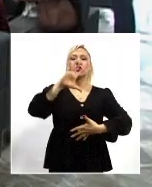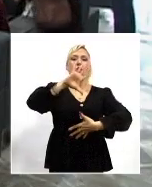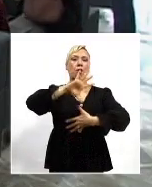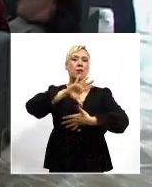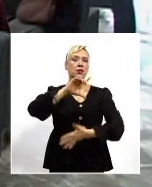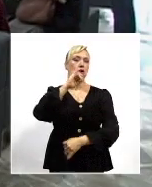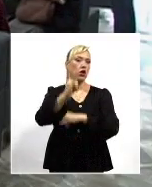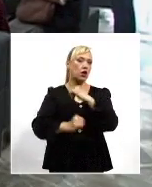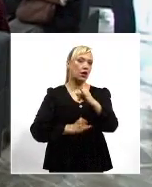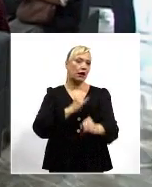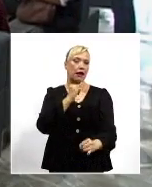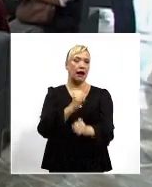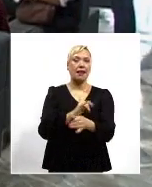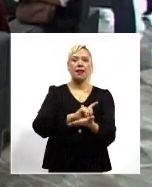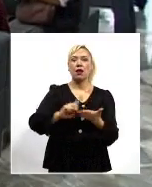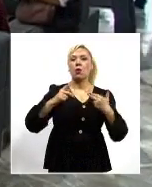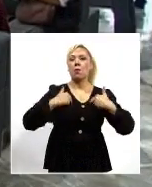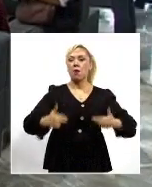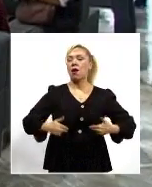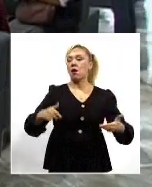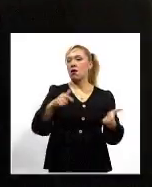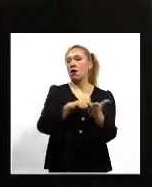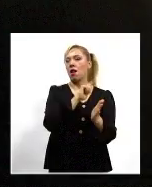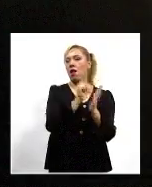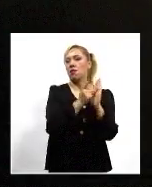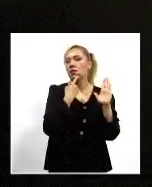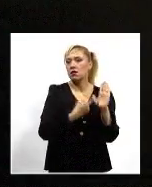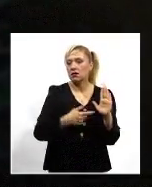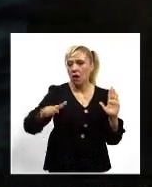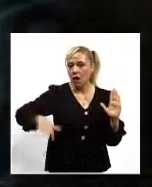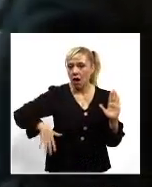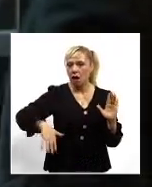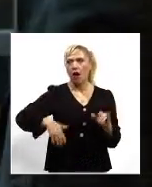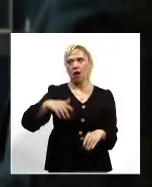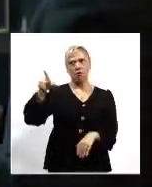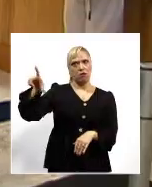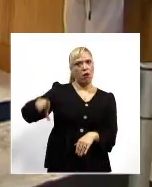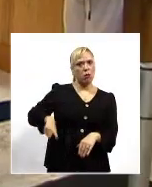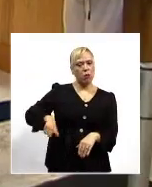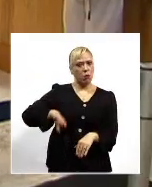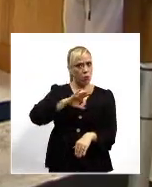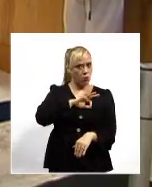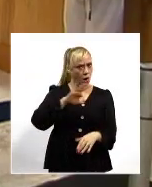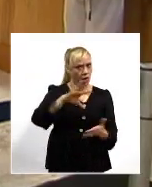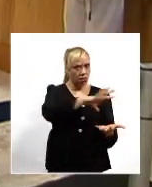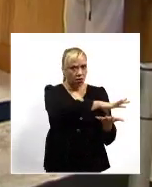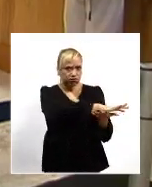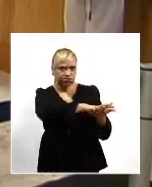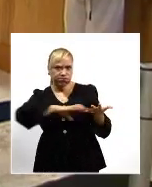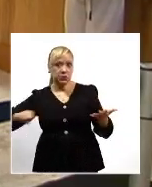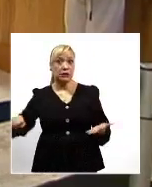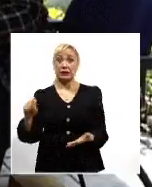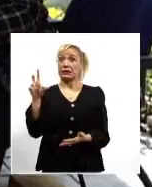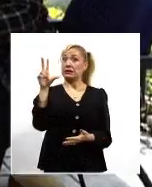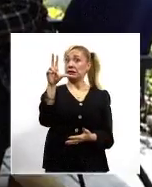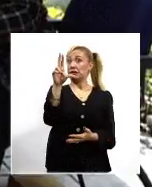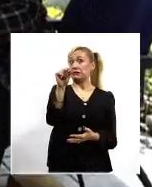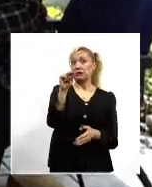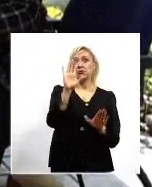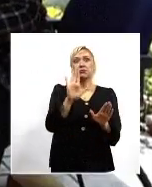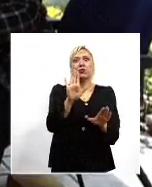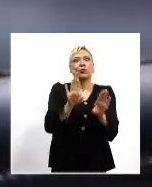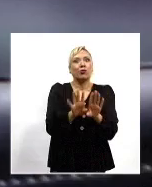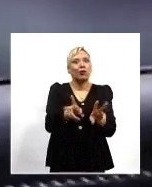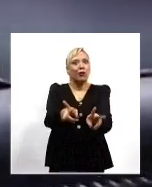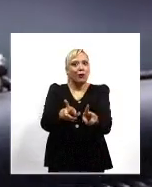de Derechos Humanos, disposición que no faculta al Estado para desviar las aportaciones del trabajador a otros fines y menos para